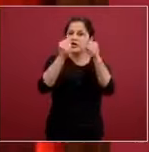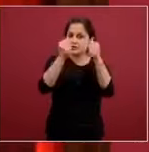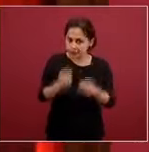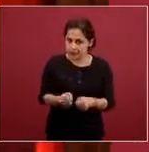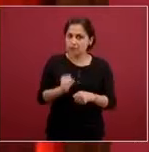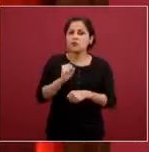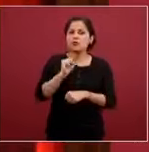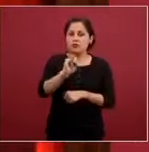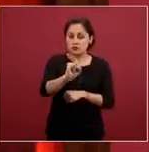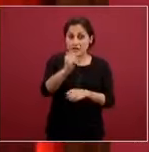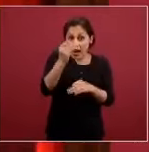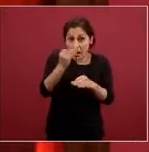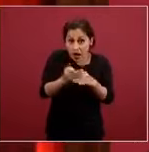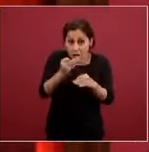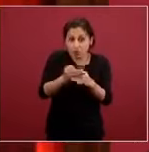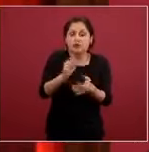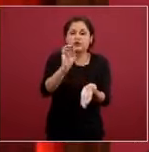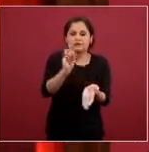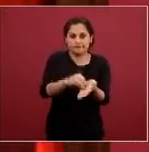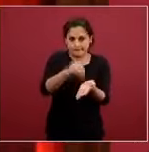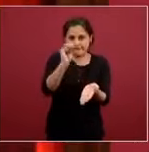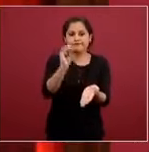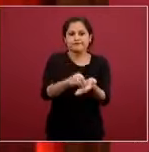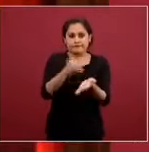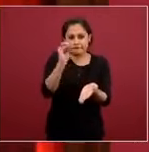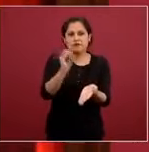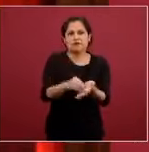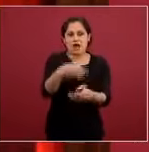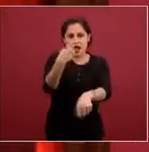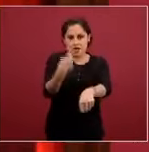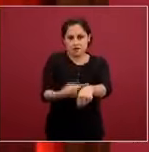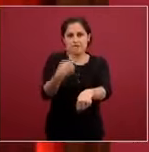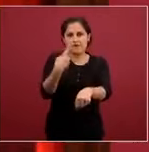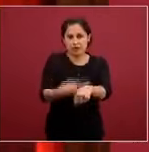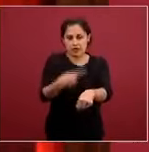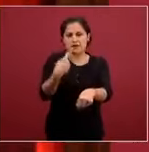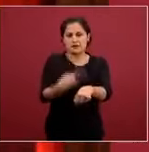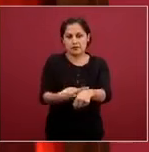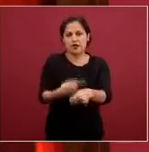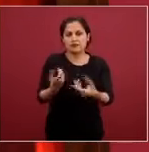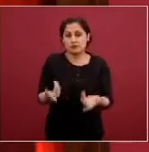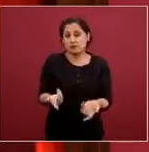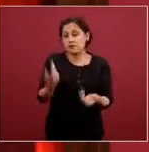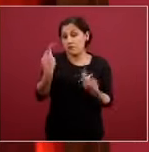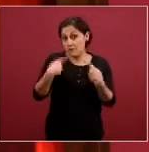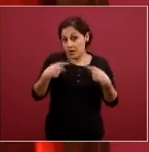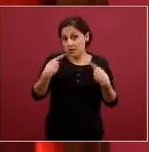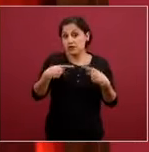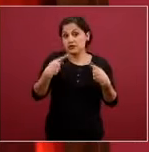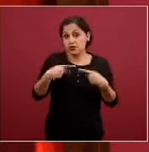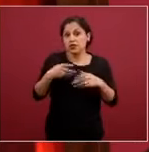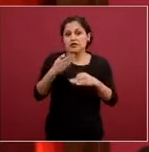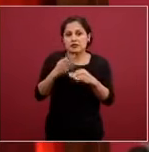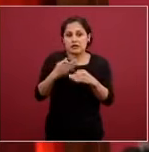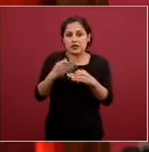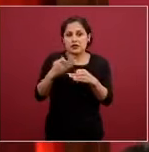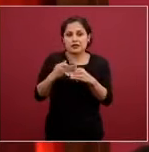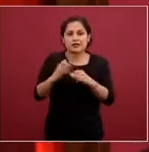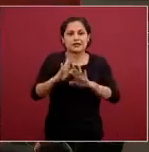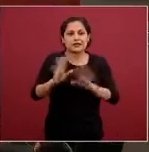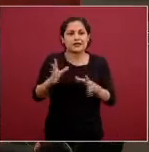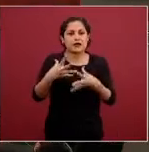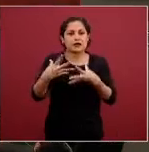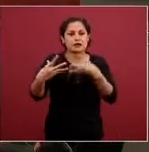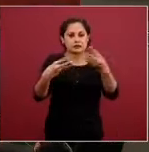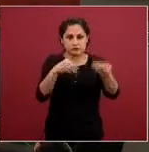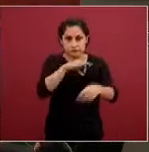México, es decir, son las personas que al corte de la base de datos están en ese periodo de actividad, por lo